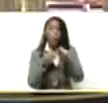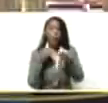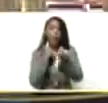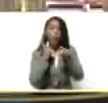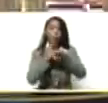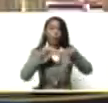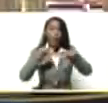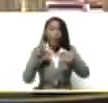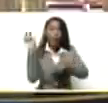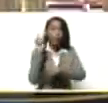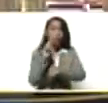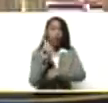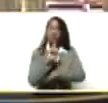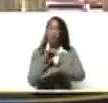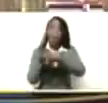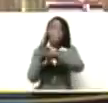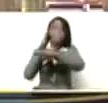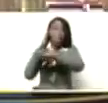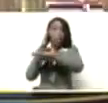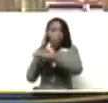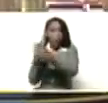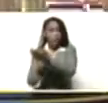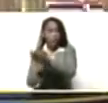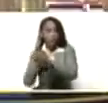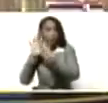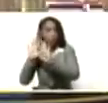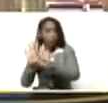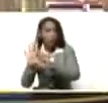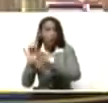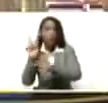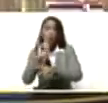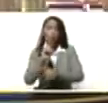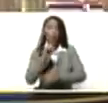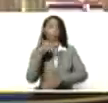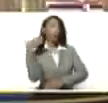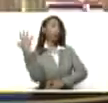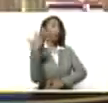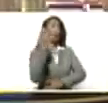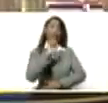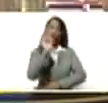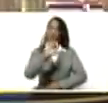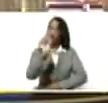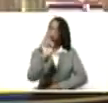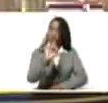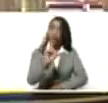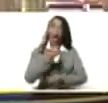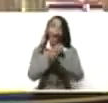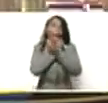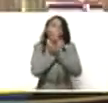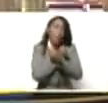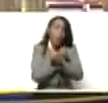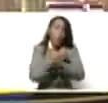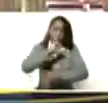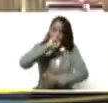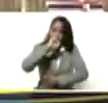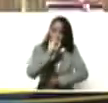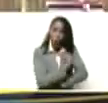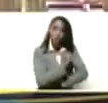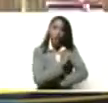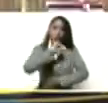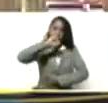me perdonan nuestros hermanos no he hecho abismo no es amor amor